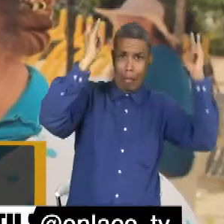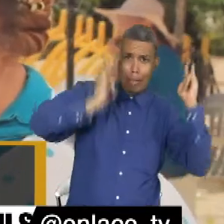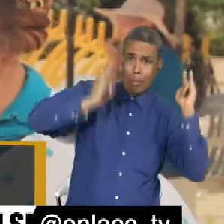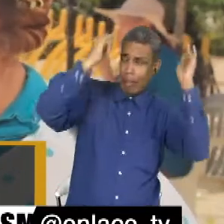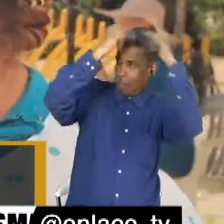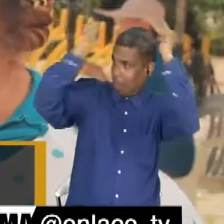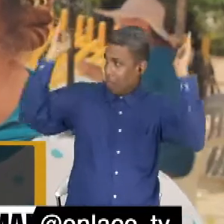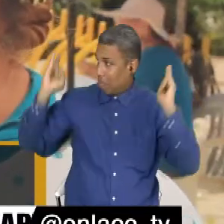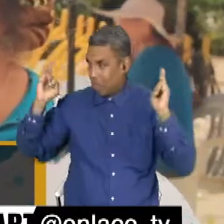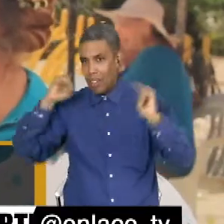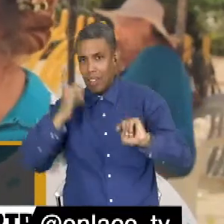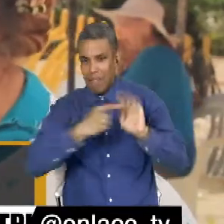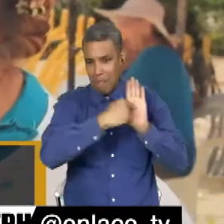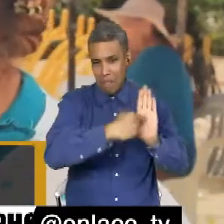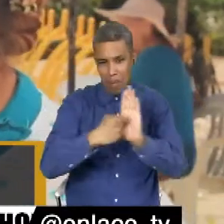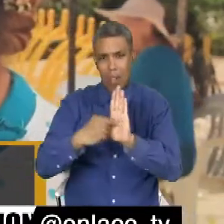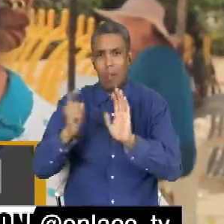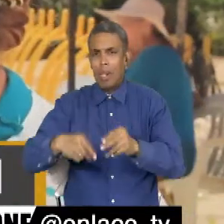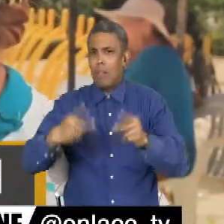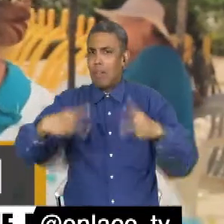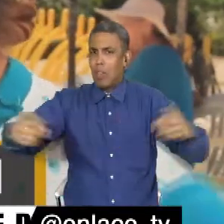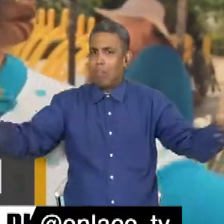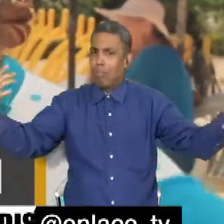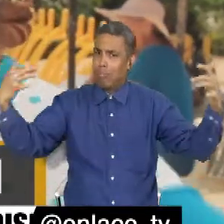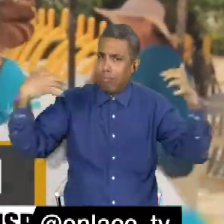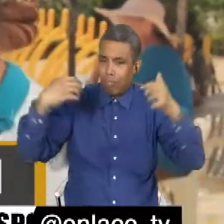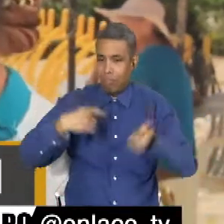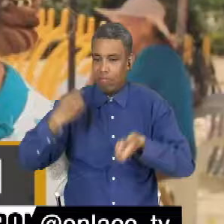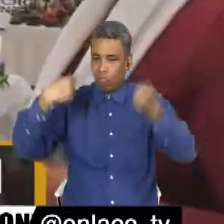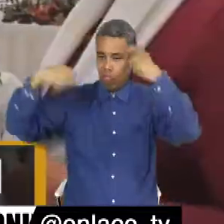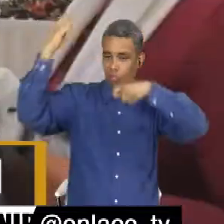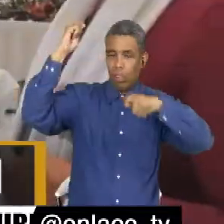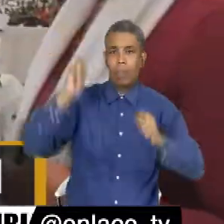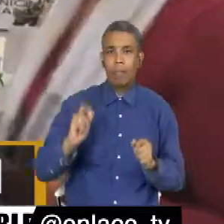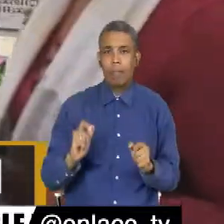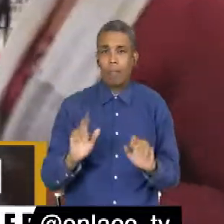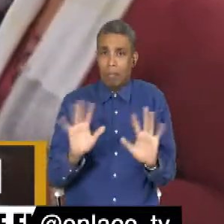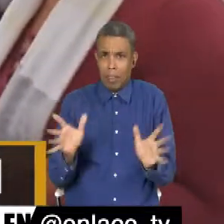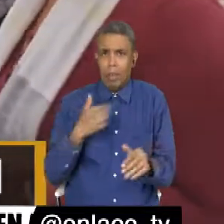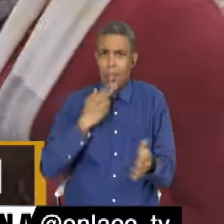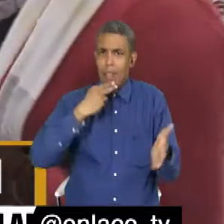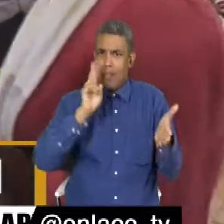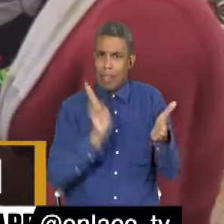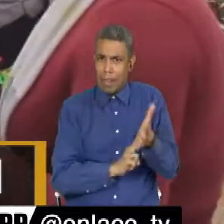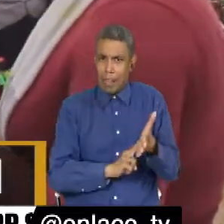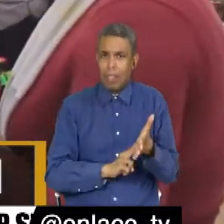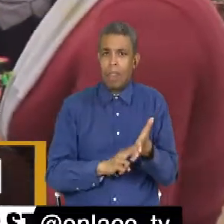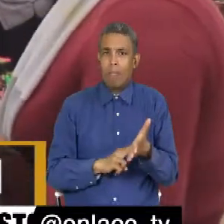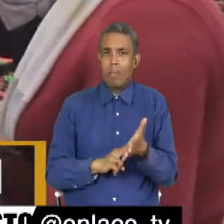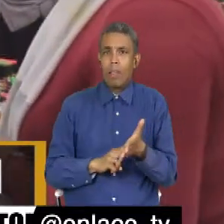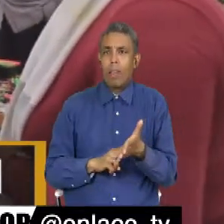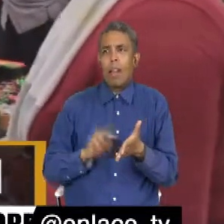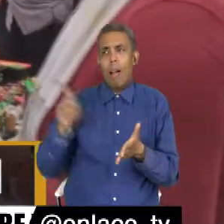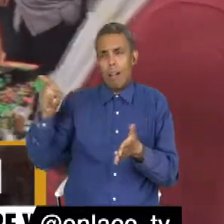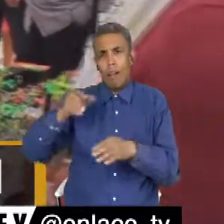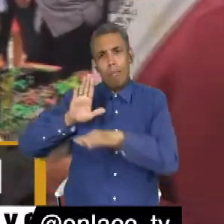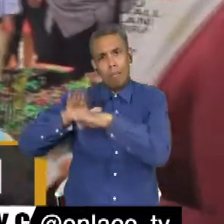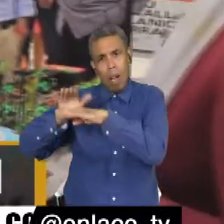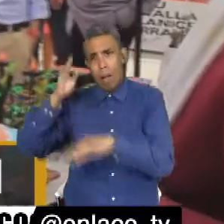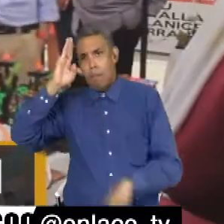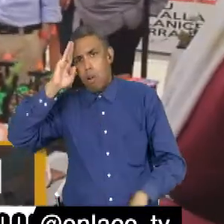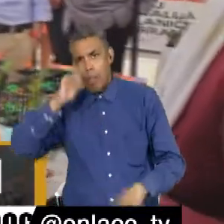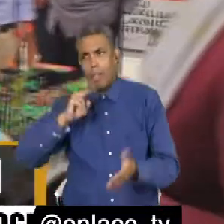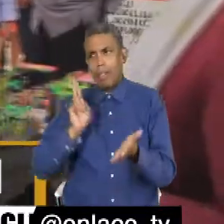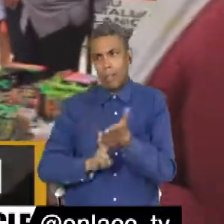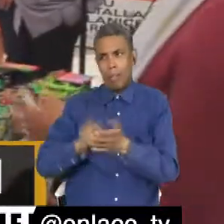porque ya teniendo la seguridad, ya pasamos también carta a la policía para que nos presten seguridad permanente, porque acá vamos a estar todos